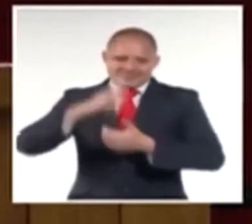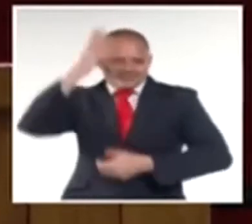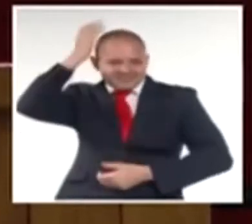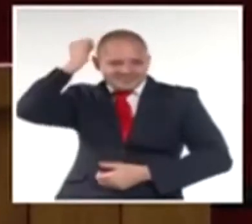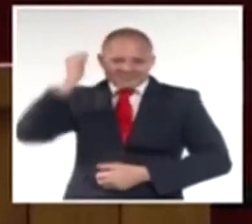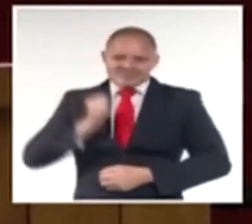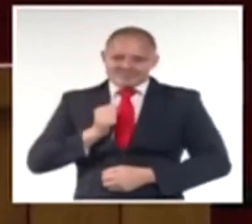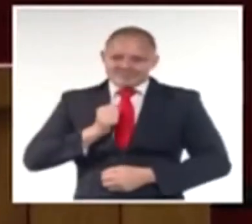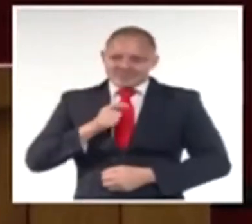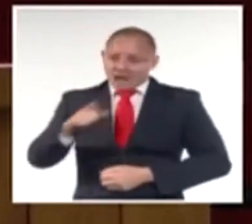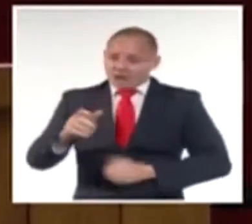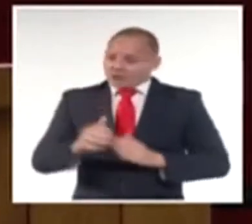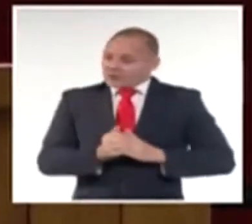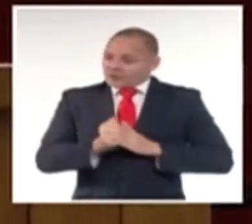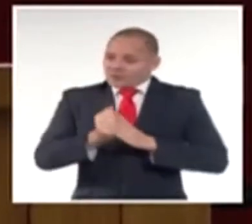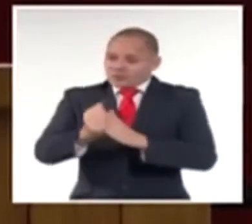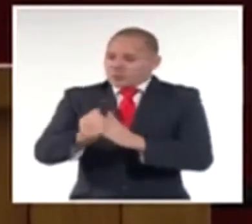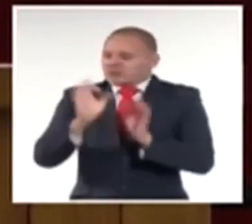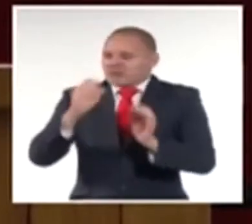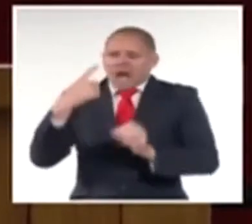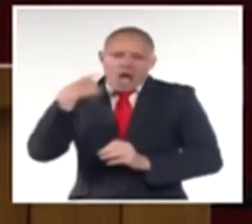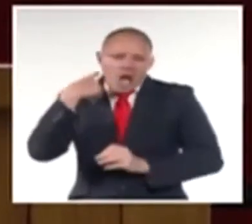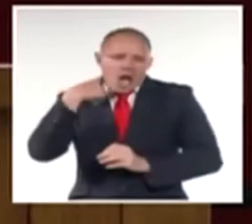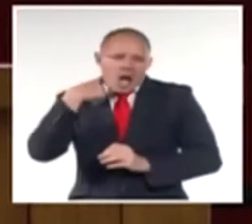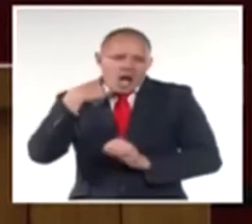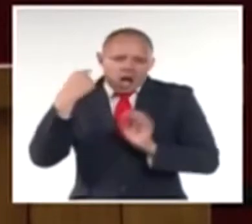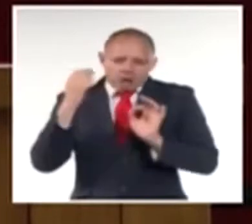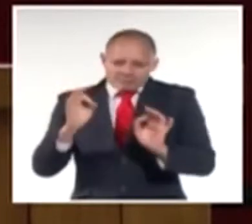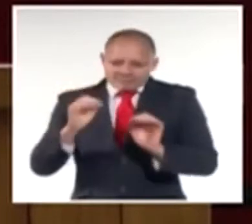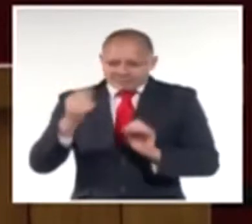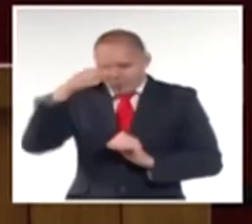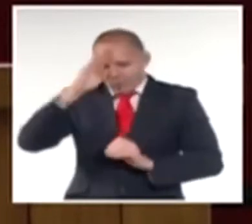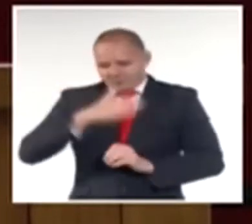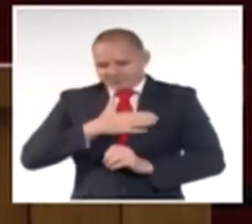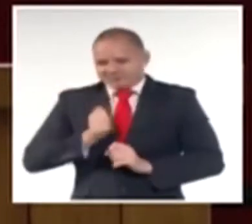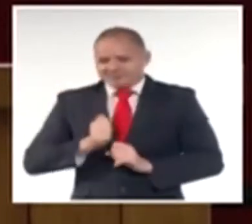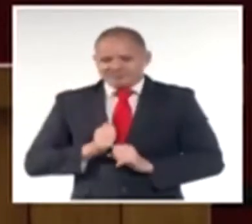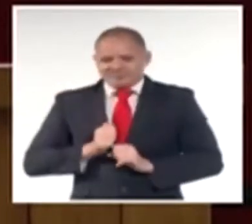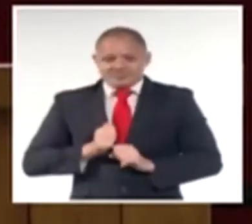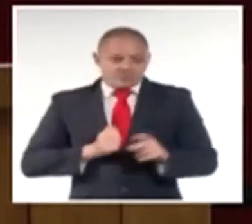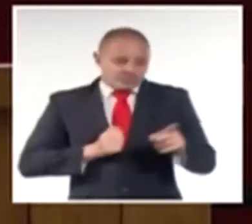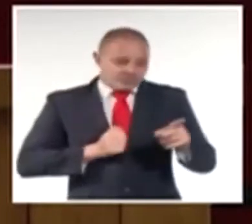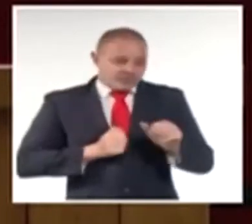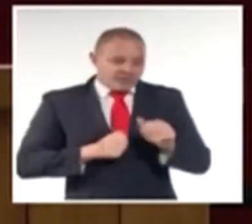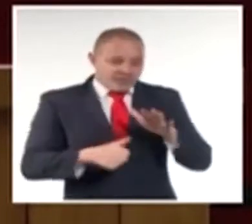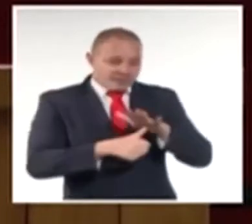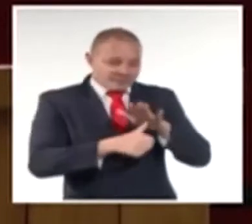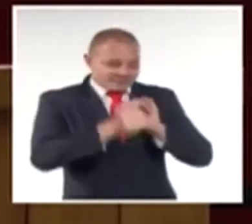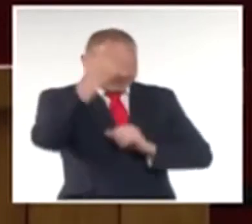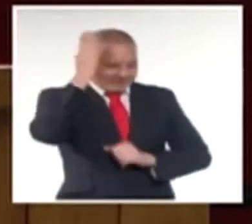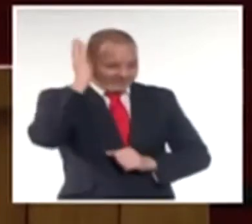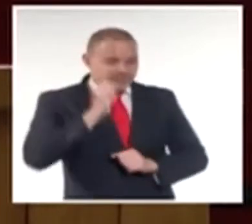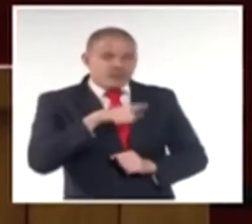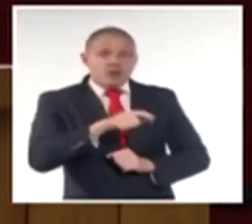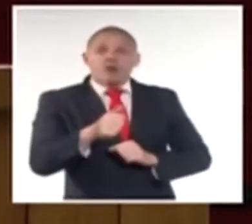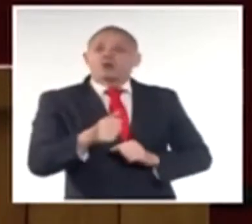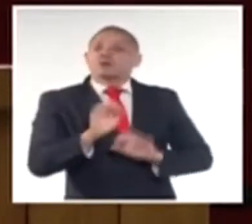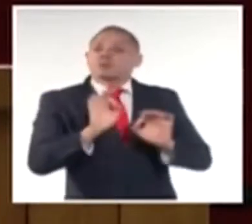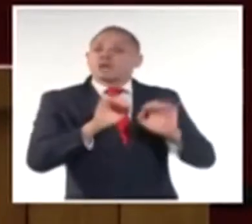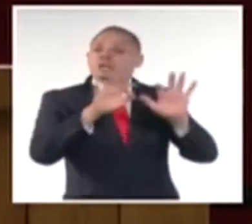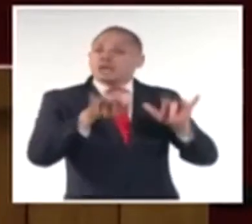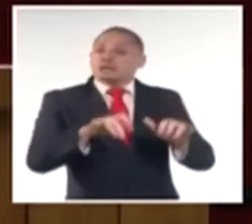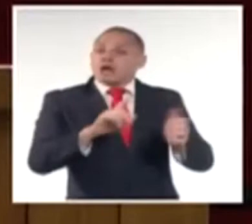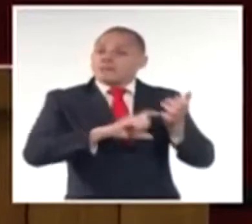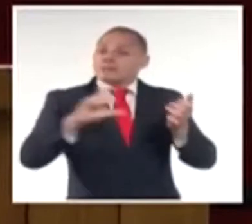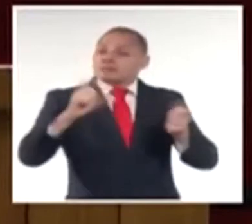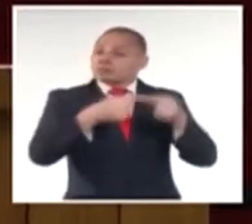histórico de nuestra Revolución Cubana. Compañero Miguel Díaz-Canel Bermúdez, primer secretario del Partido